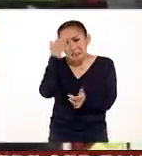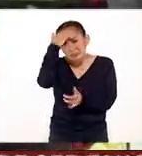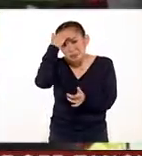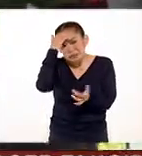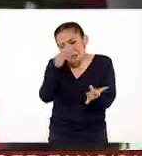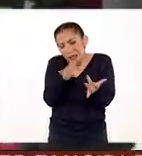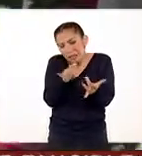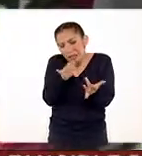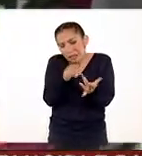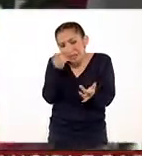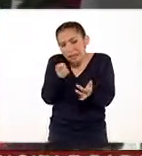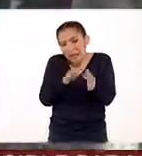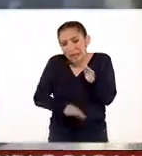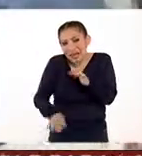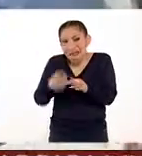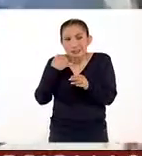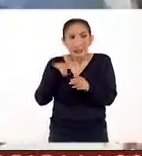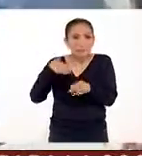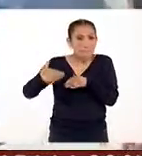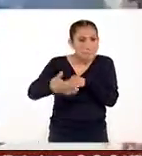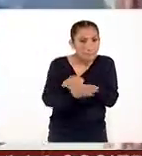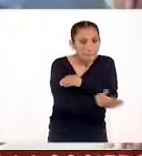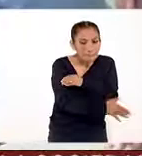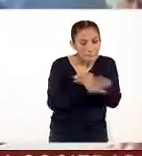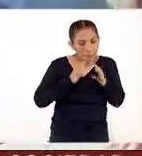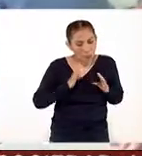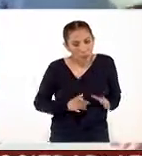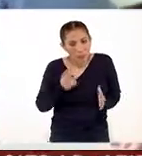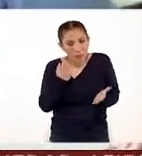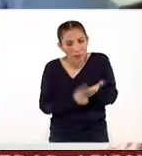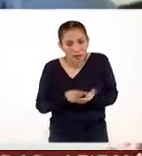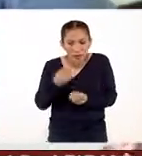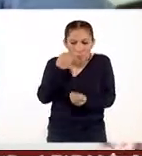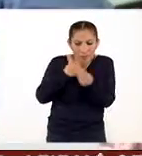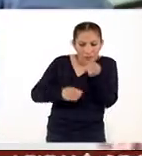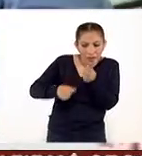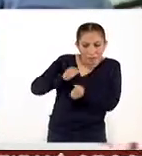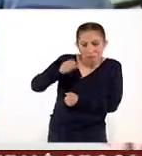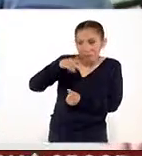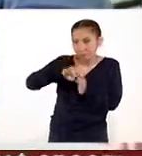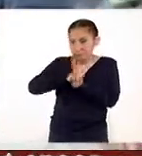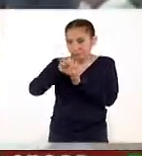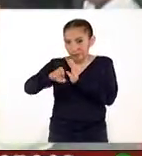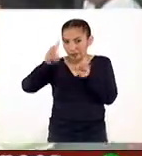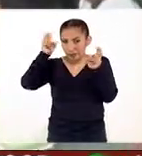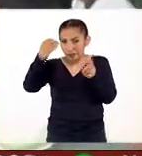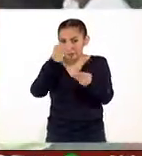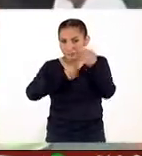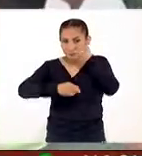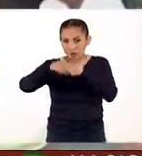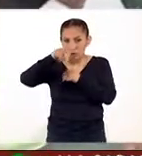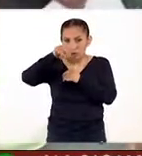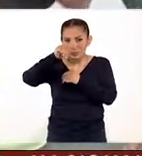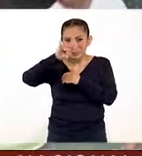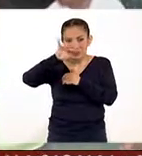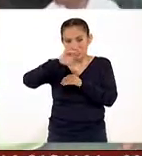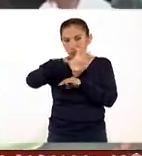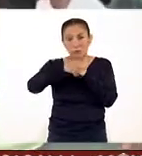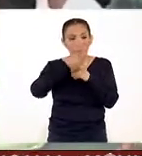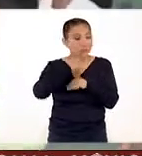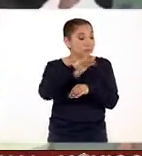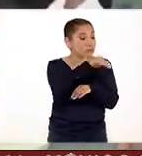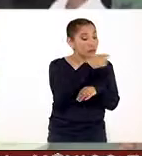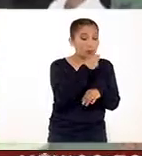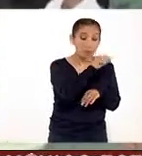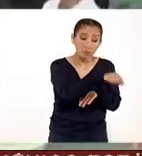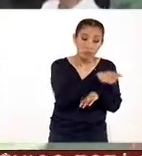a la estructura de los peces, la composición de los alimentos, por ejemplo, el tema de la nutrición. Todo el mundo le decimos a los